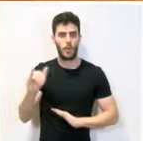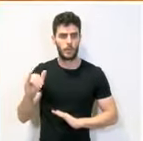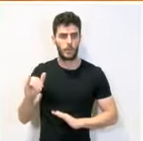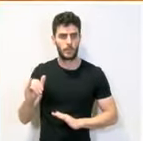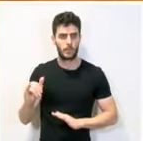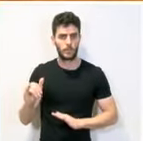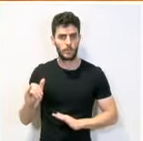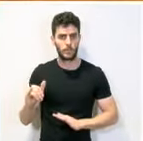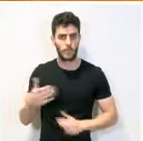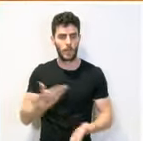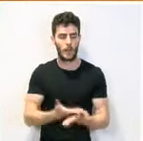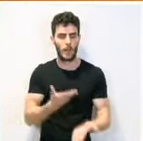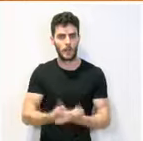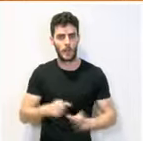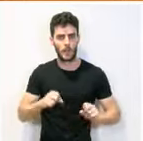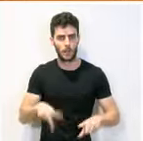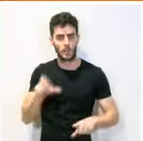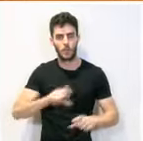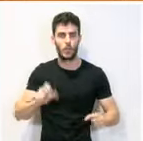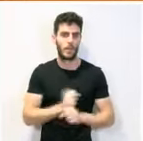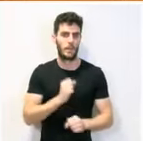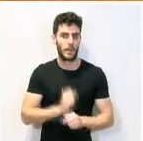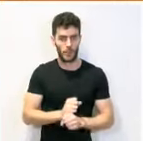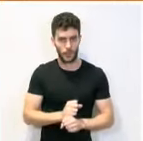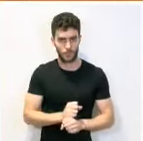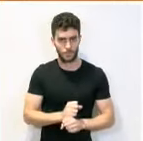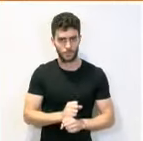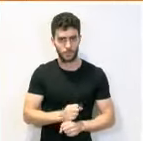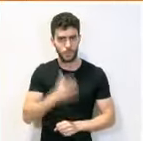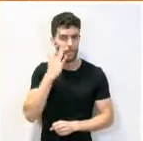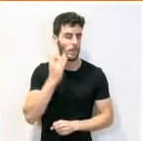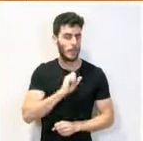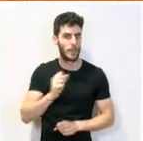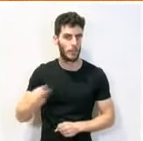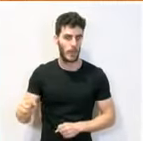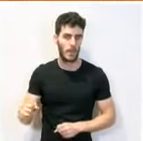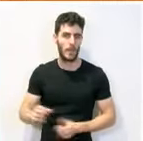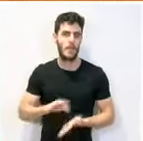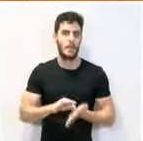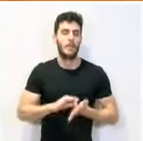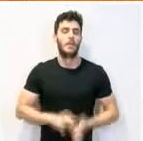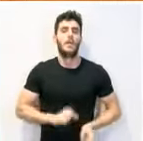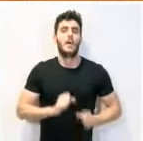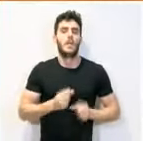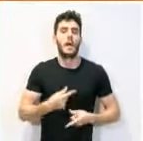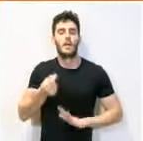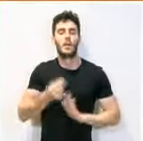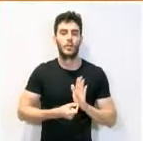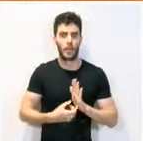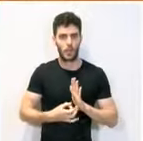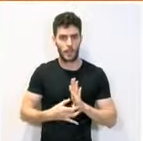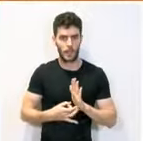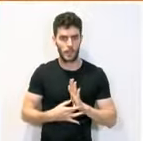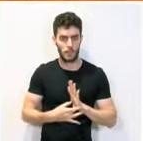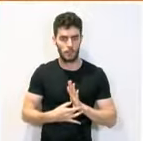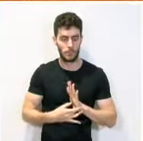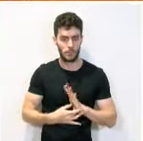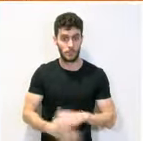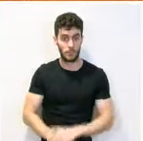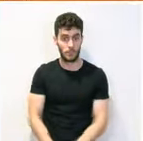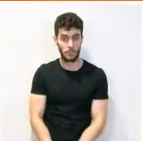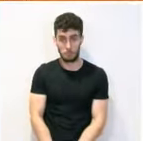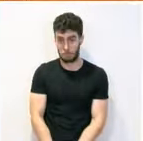tener la certeza de que las trabajadoras de limpieza iban a prestar el servicio en condiciones de calidad?